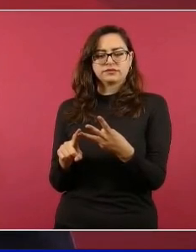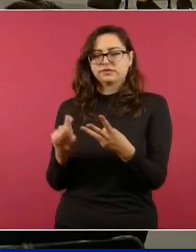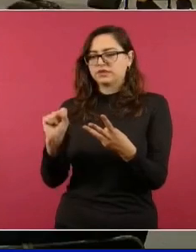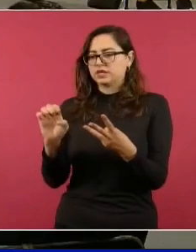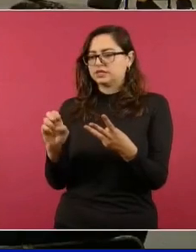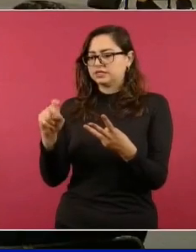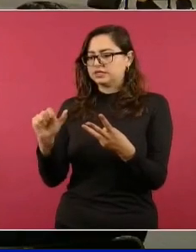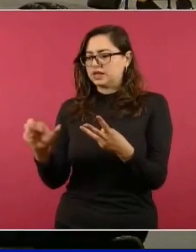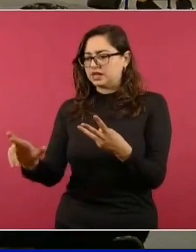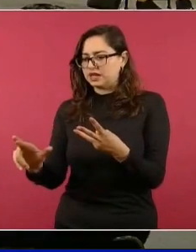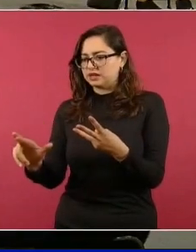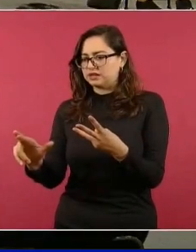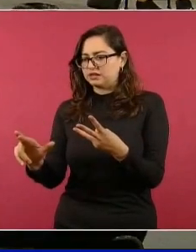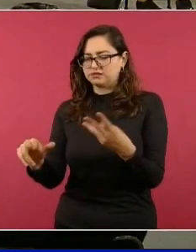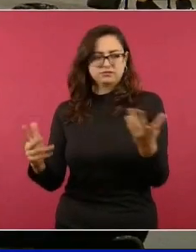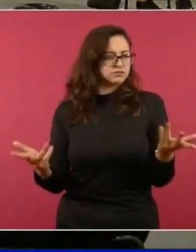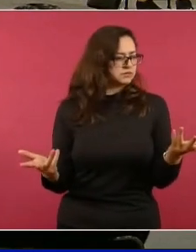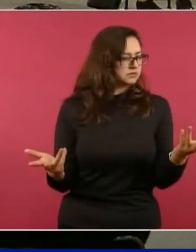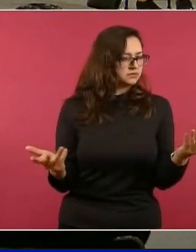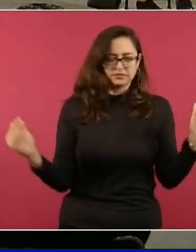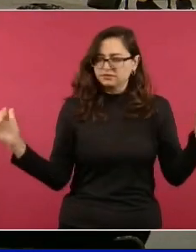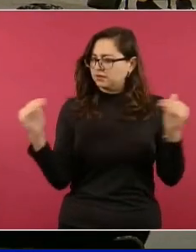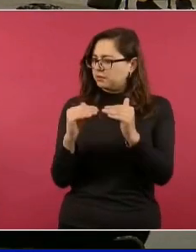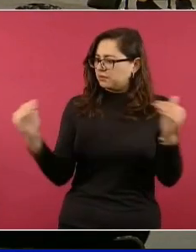de Energía.